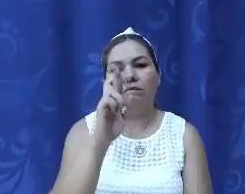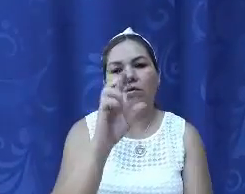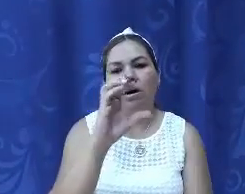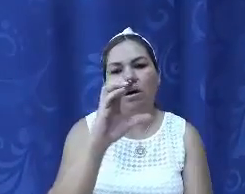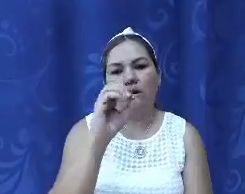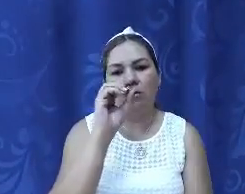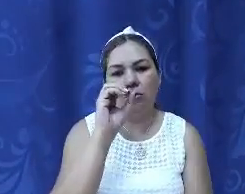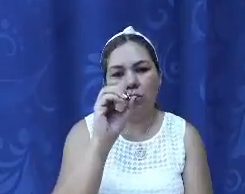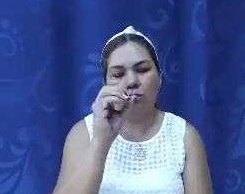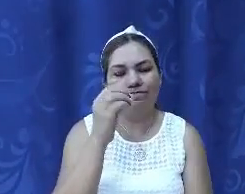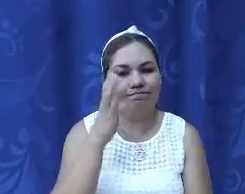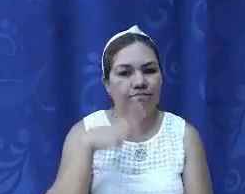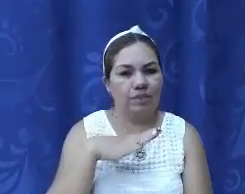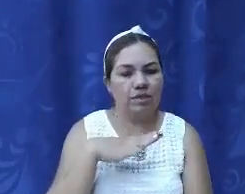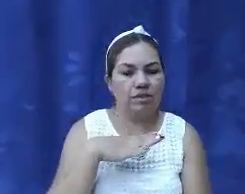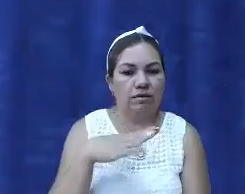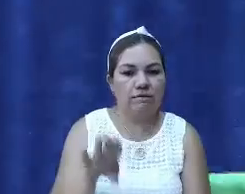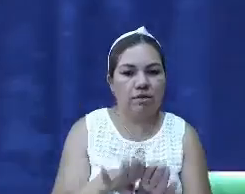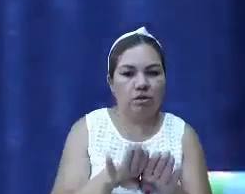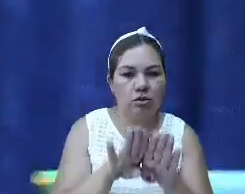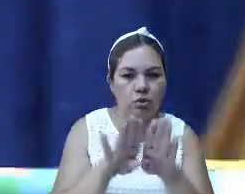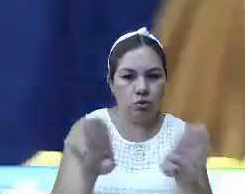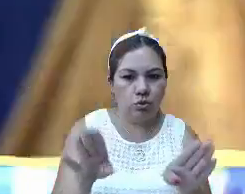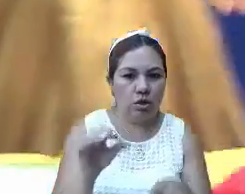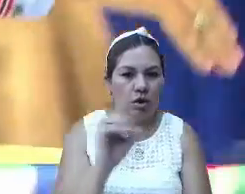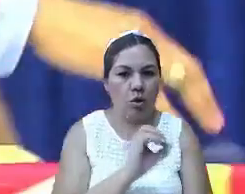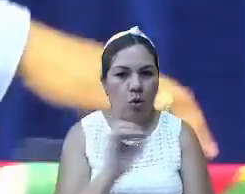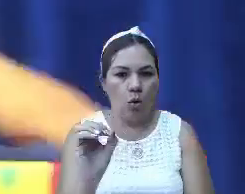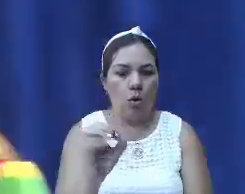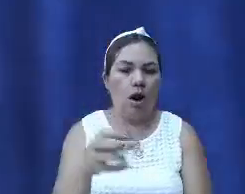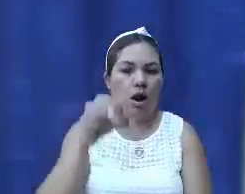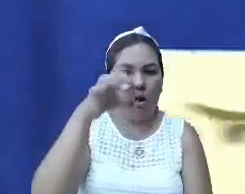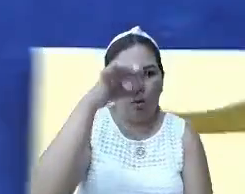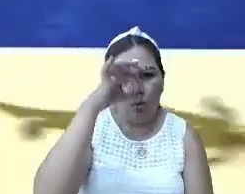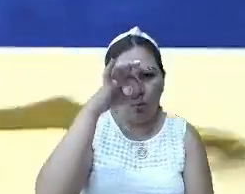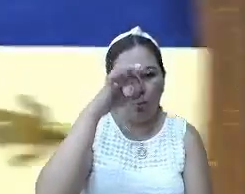las junturas abiertas o tenga un agujero,